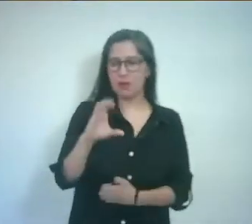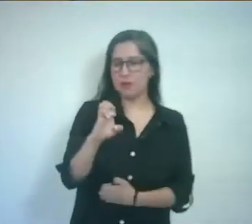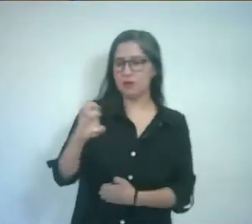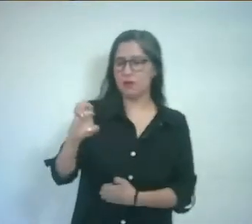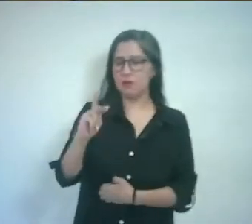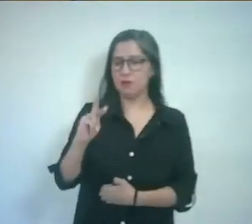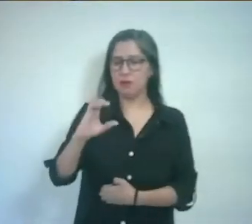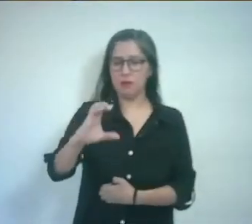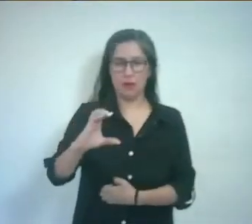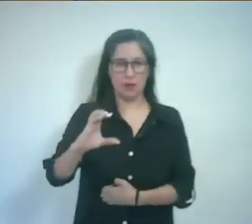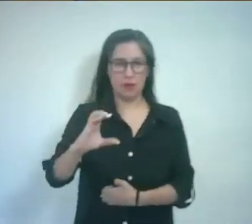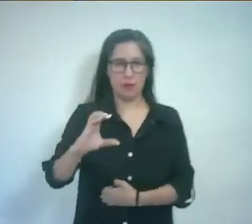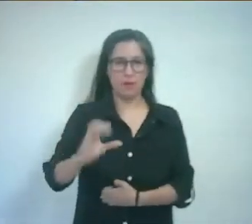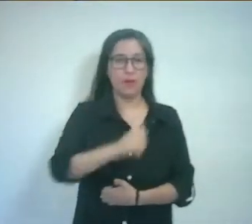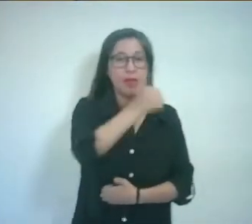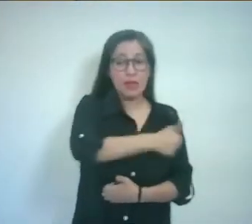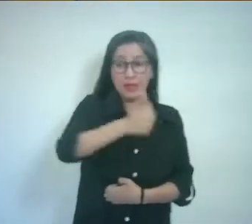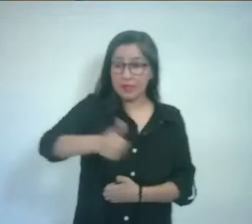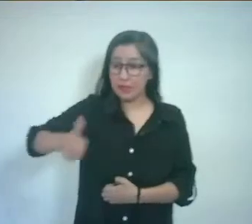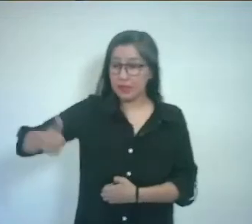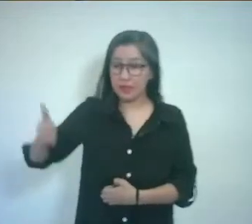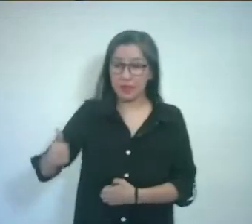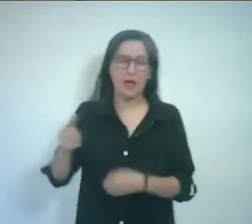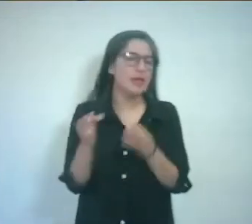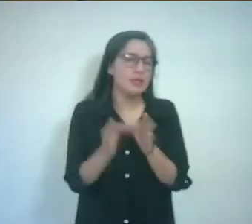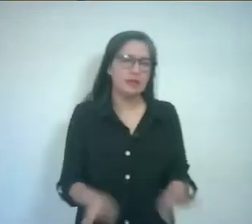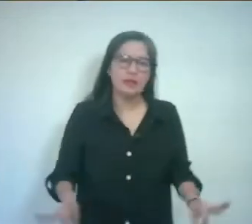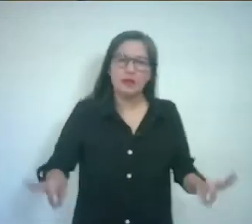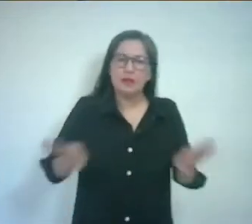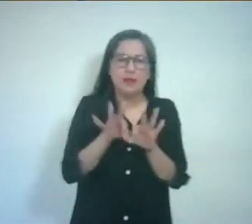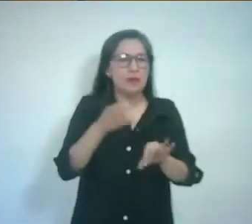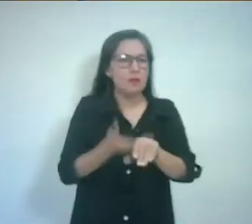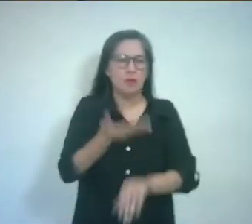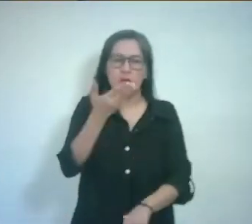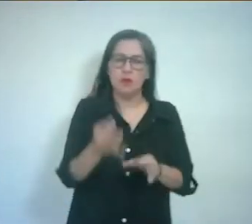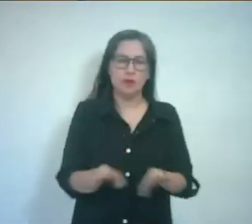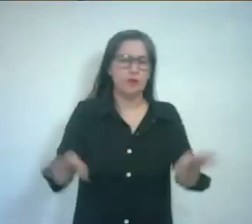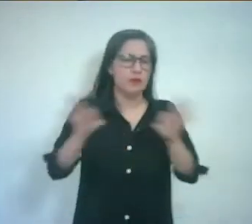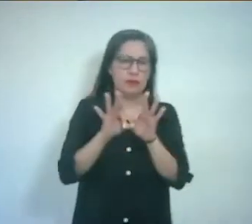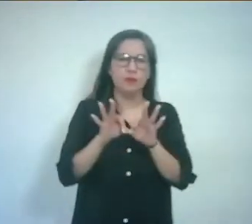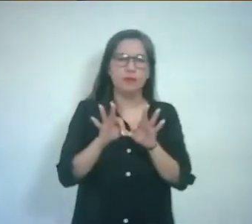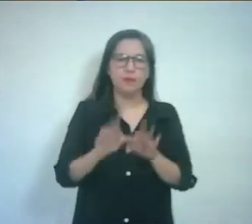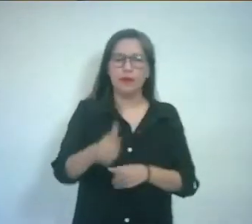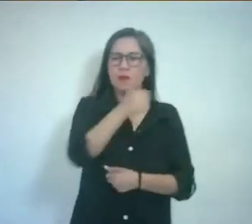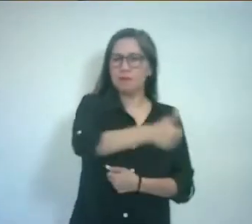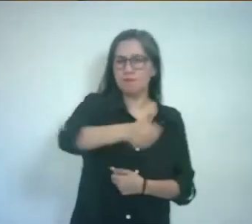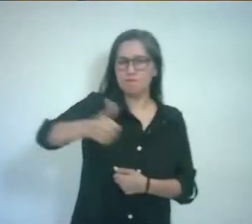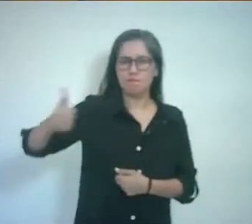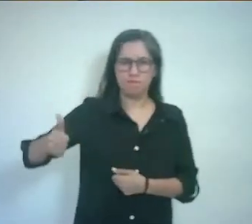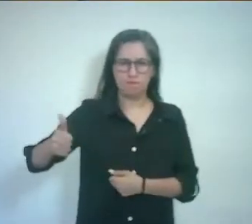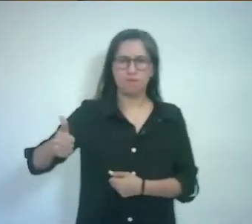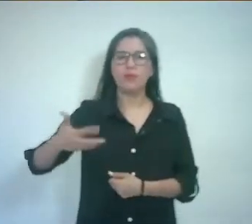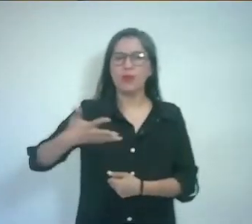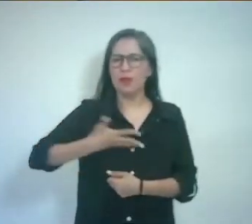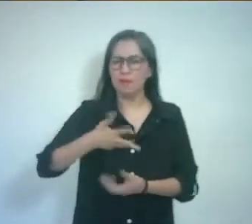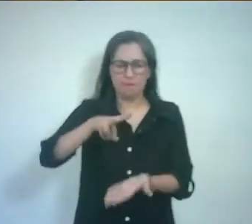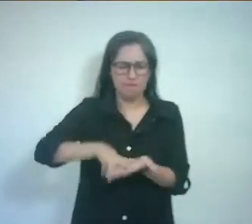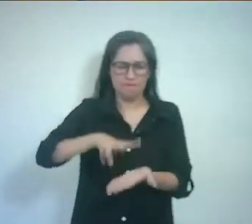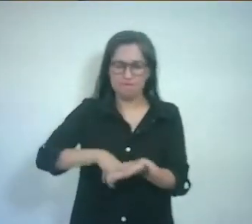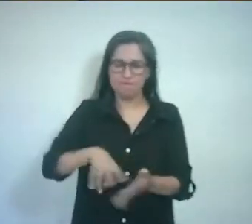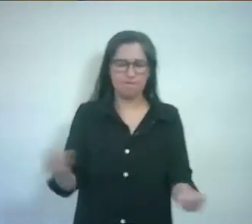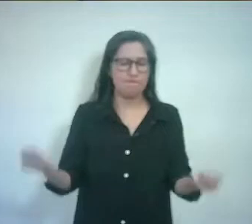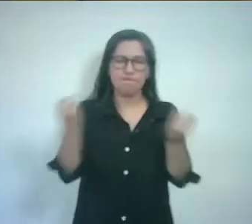Participación Ciudadana, cada persona es pieza fundamental y de gran importancia. Todas y todos tenemos el mismo valor